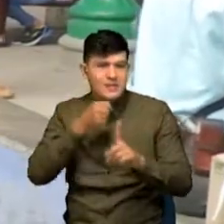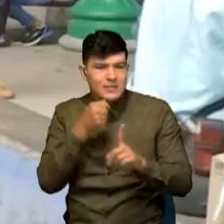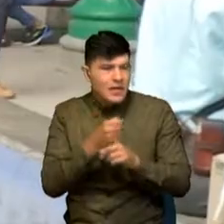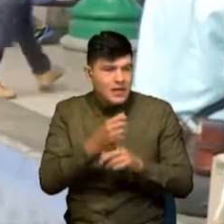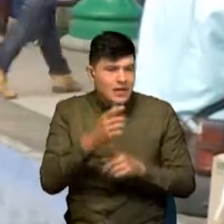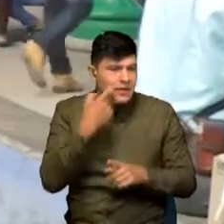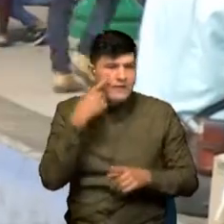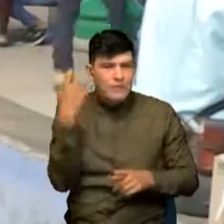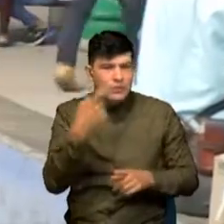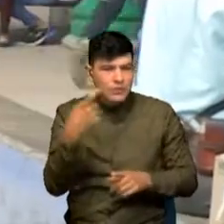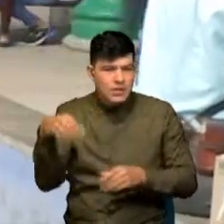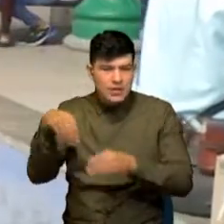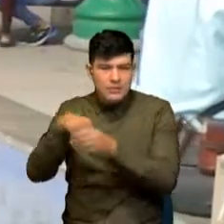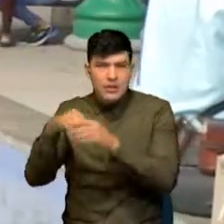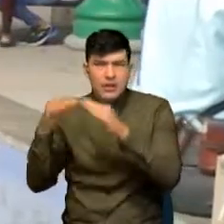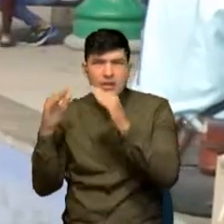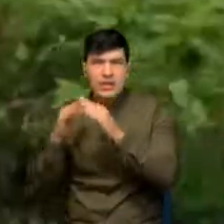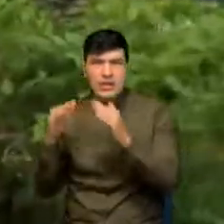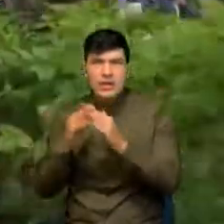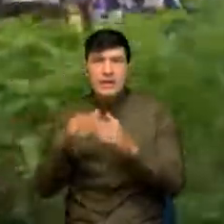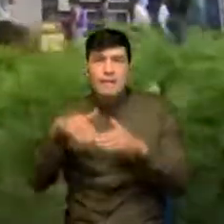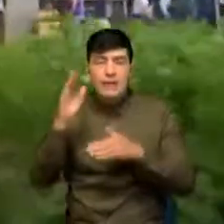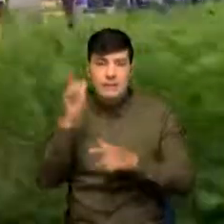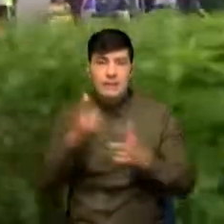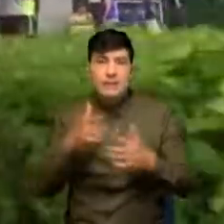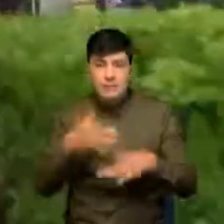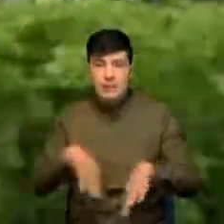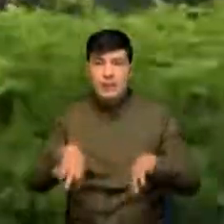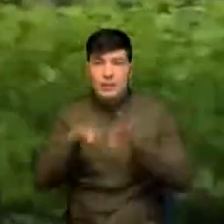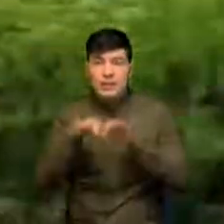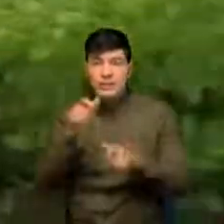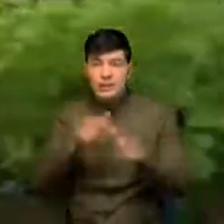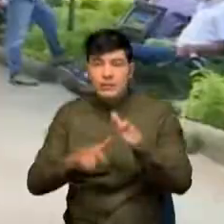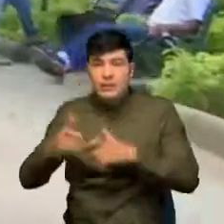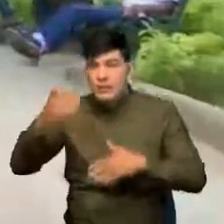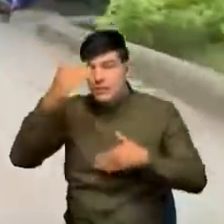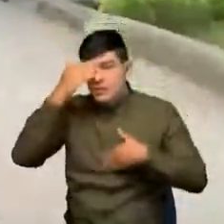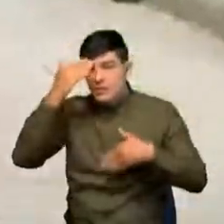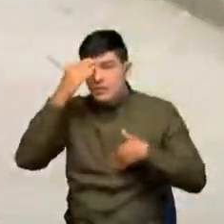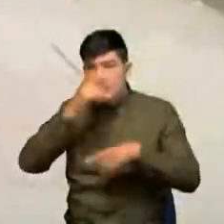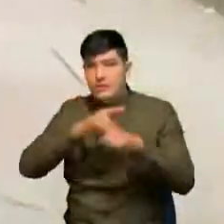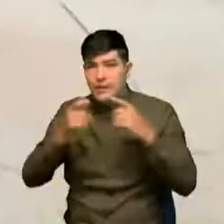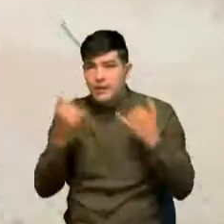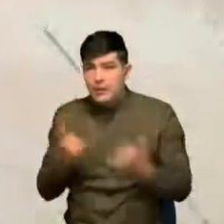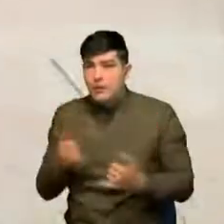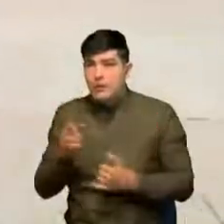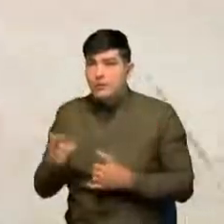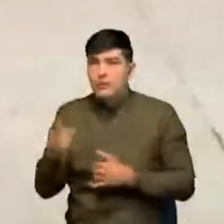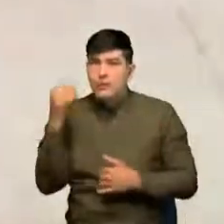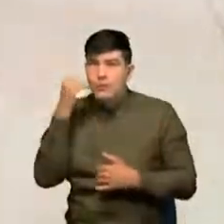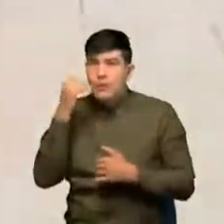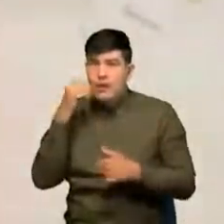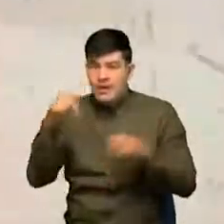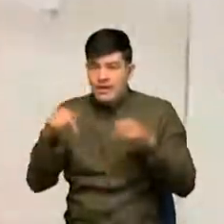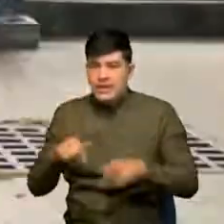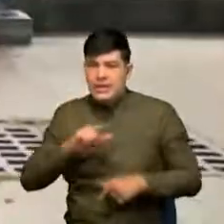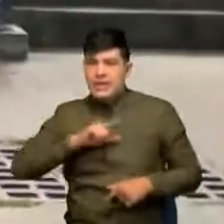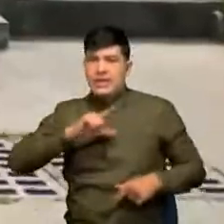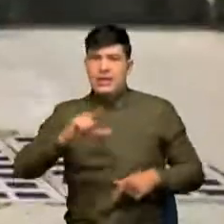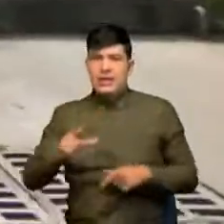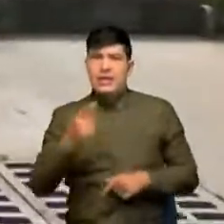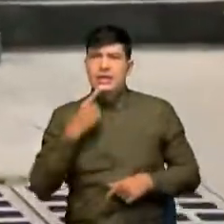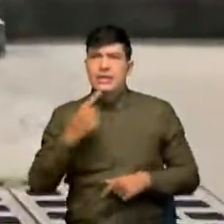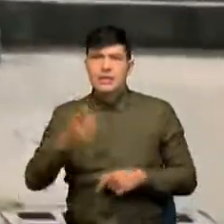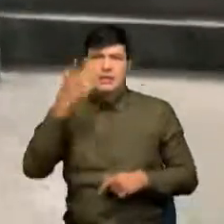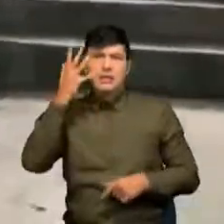hogares, sobre todo a crear conciencia. Hoy esta empoderada mujer es quien saca la cara por el sector y asegura que